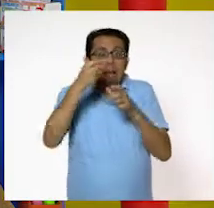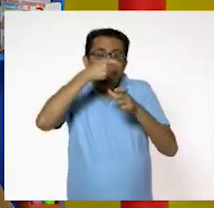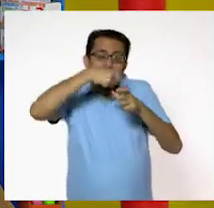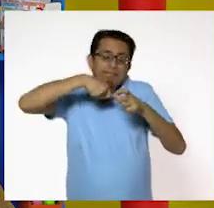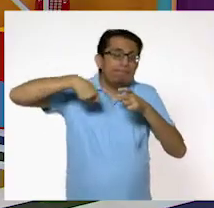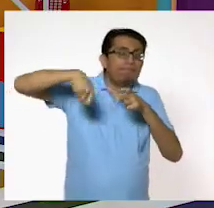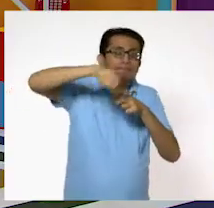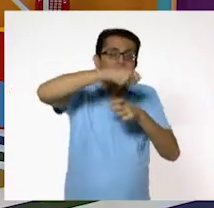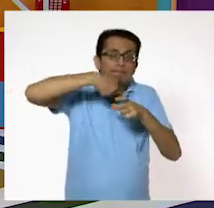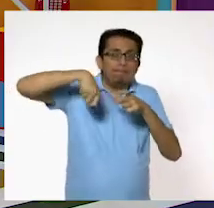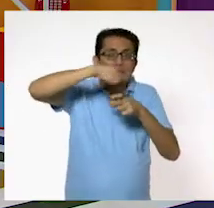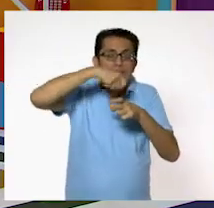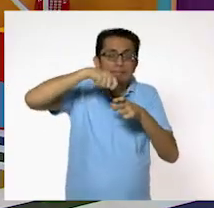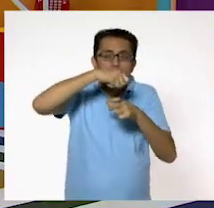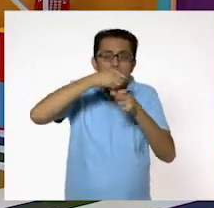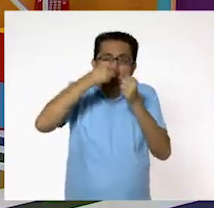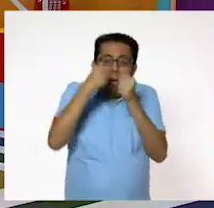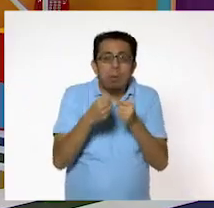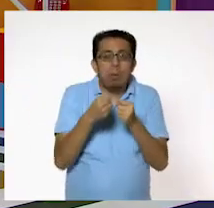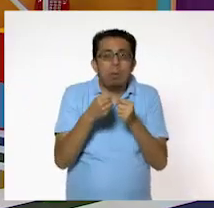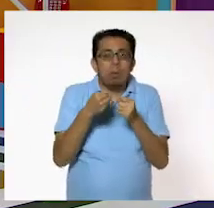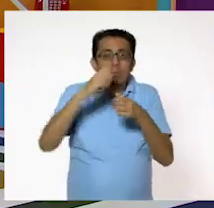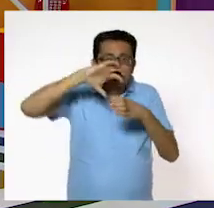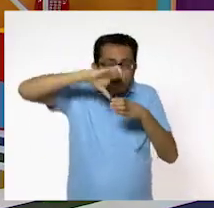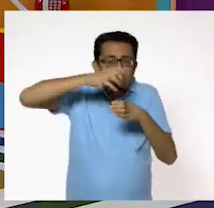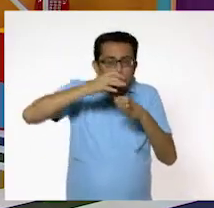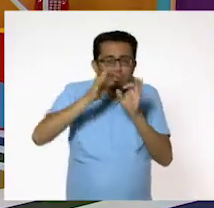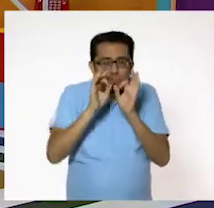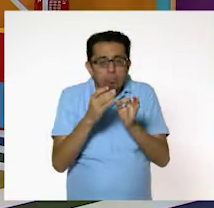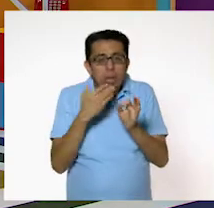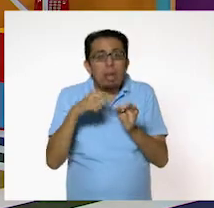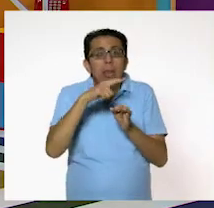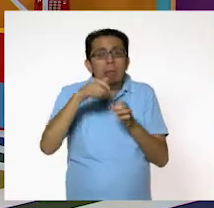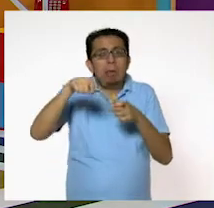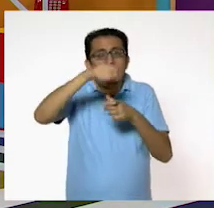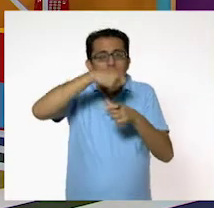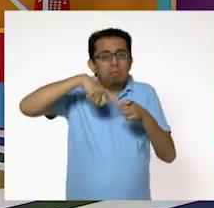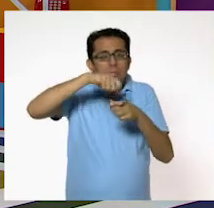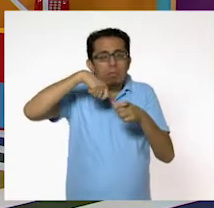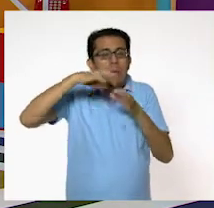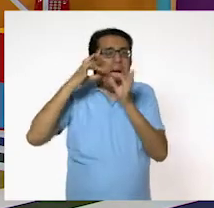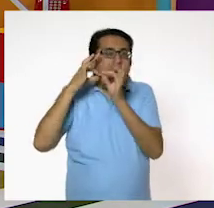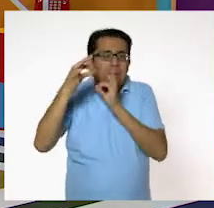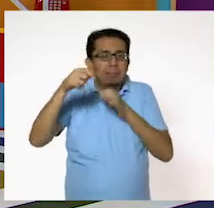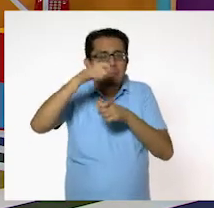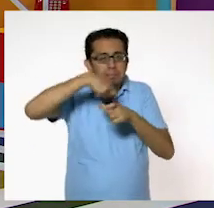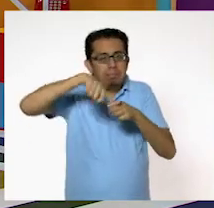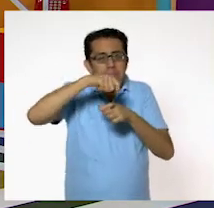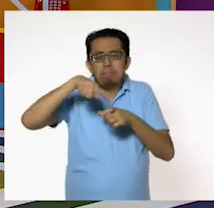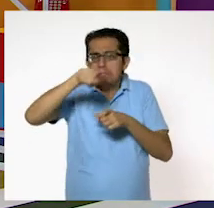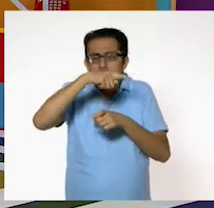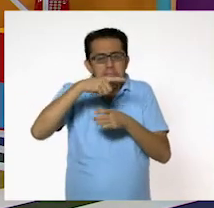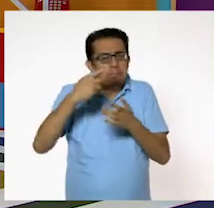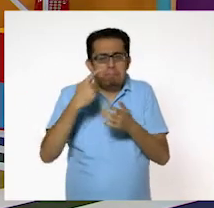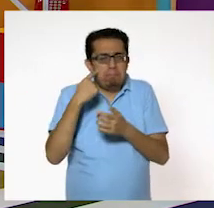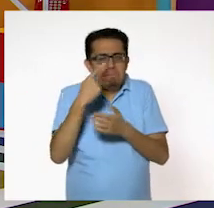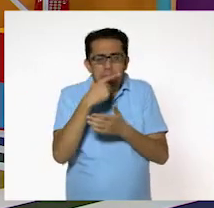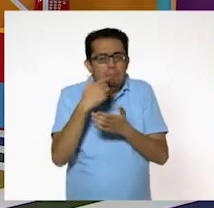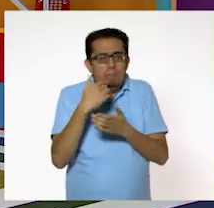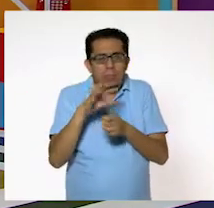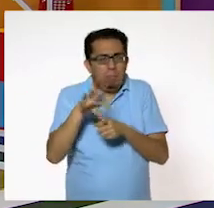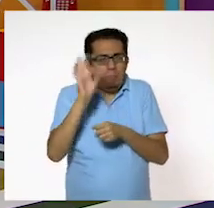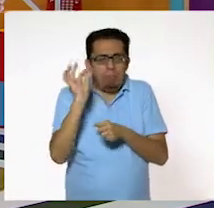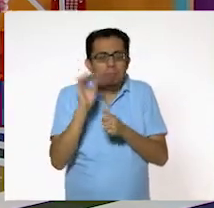cinta adhesiva. Entonces, taparla bien y sellarla con la cinta adhesiva de su preferencia. Ok, con lo que